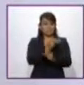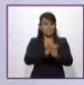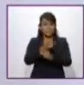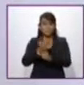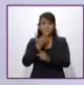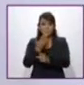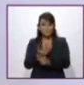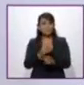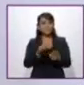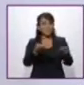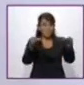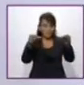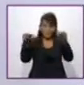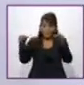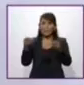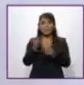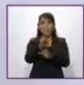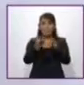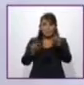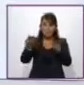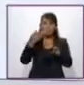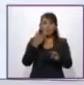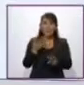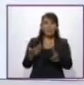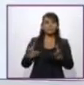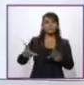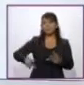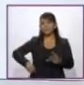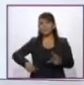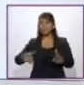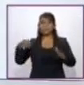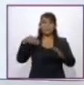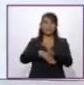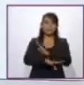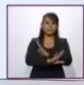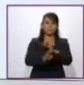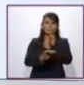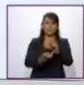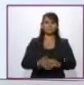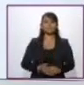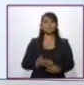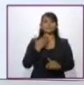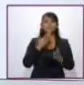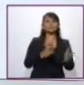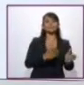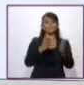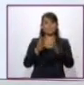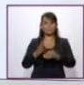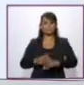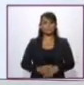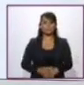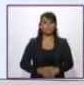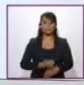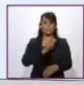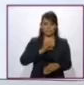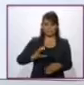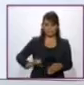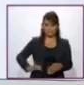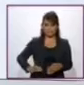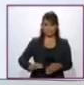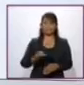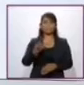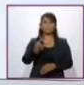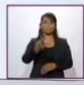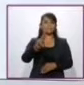no habría gobernantes que se perderían. Gracias, candidata. La siguiente pregunta es para la candidata del Partido